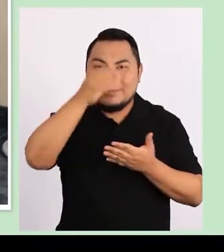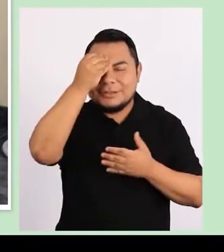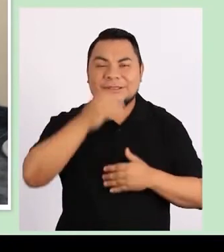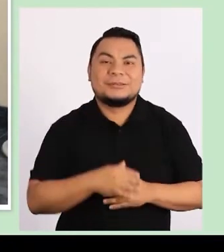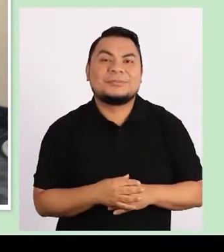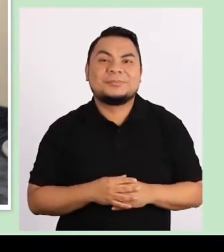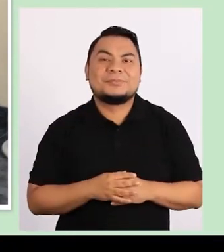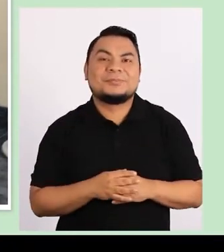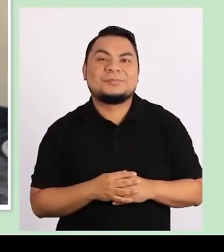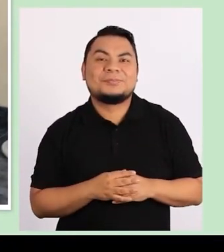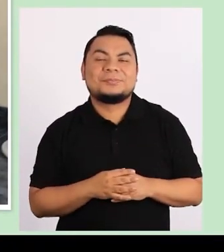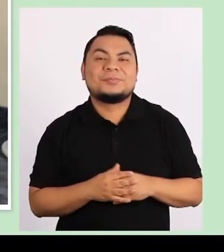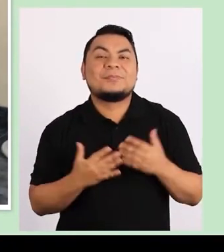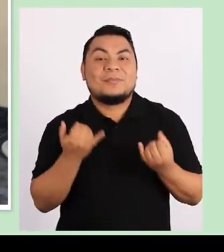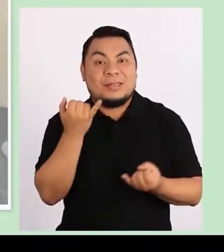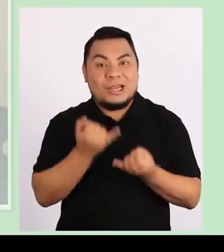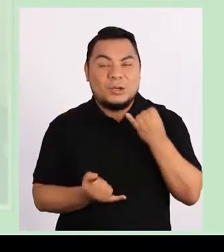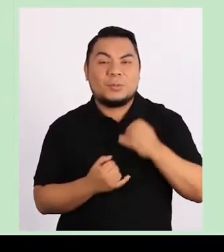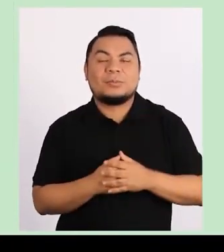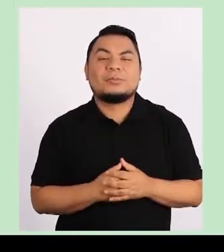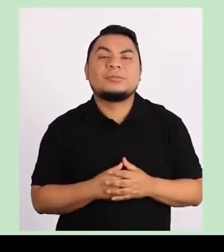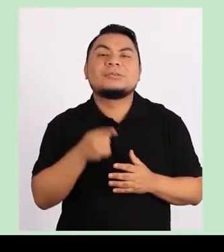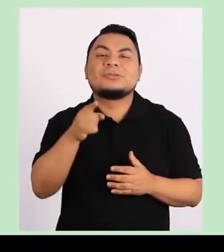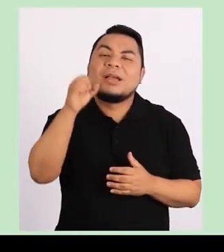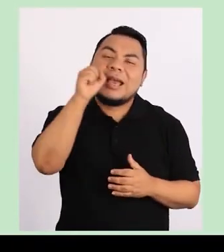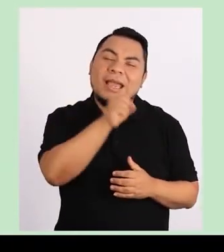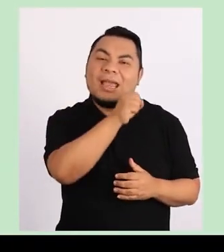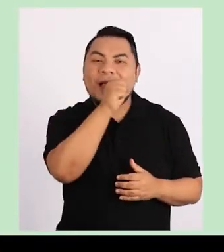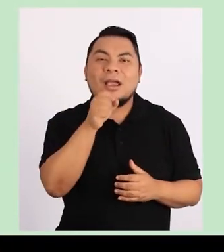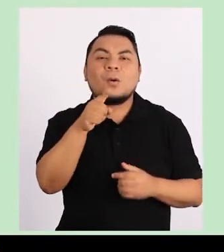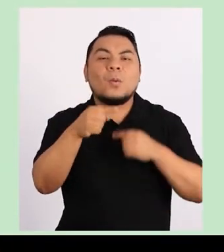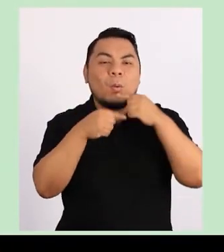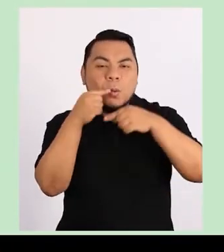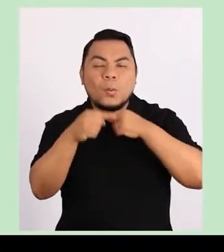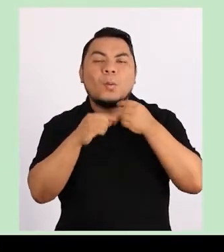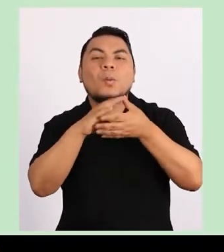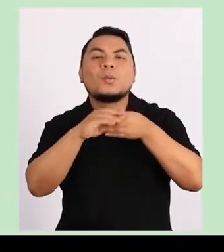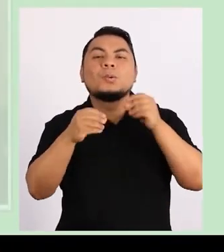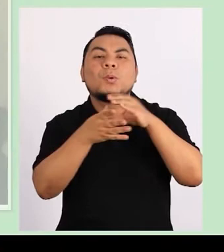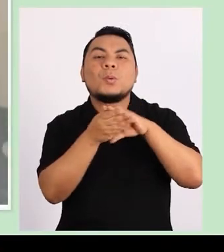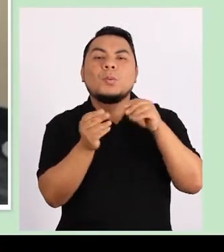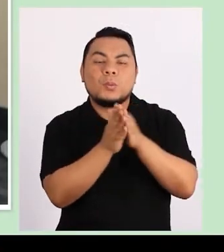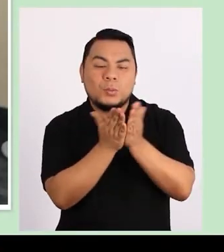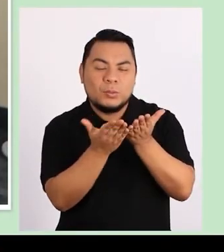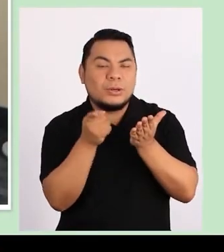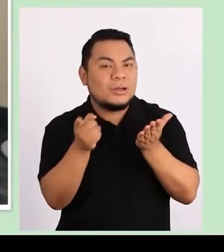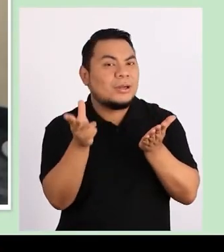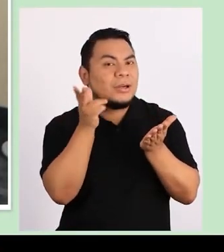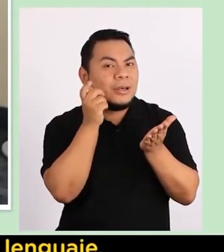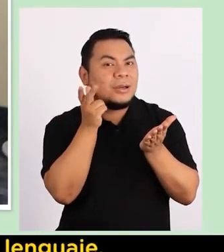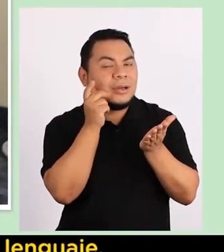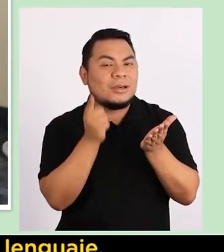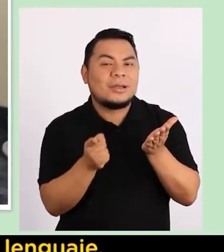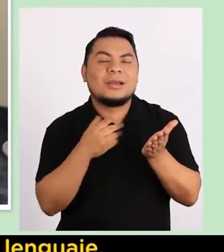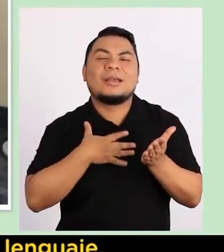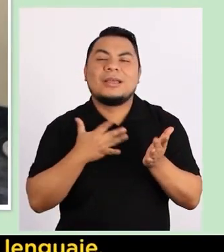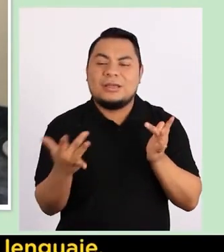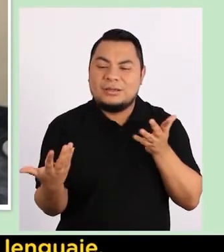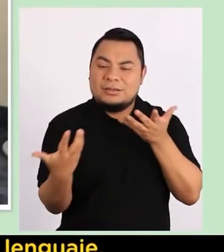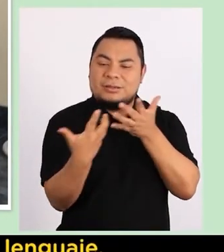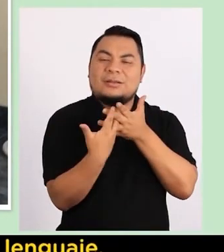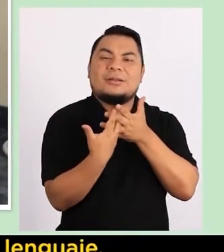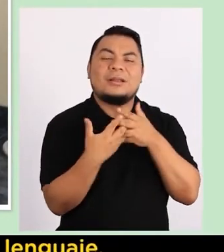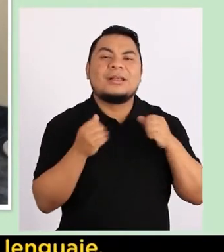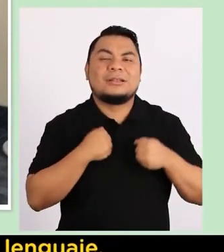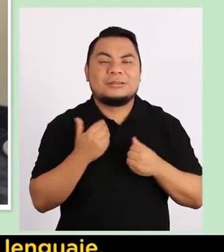le interesa aprender. Por último, cántele o cuéntele un cuento. Así